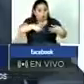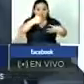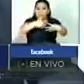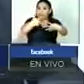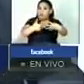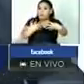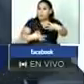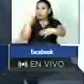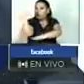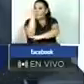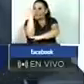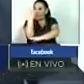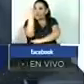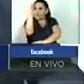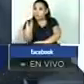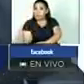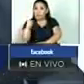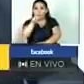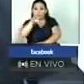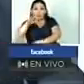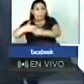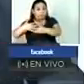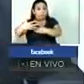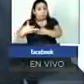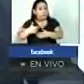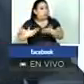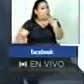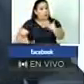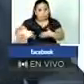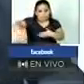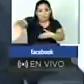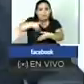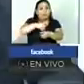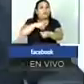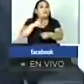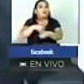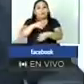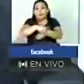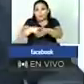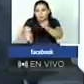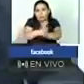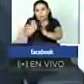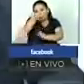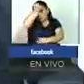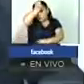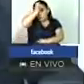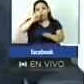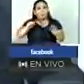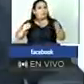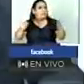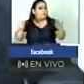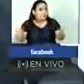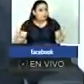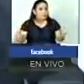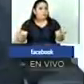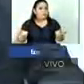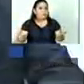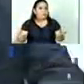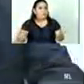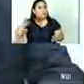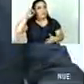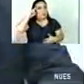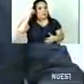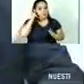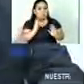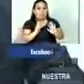emergencia por 15 días más sería un error por cualquier diputado o diputada. Sería prácticamente dejar al